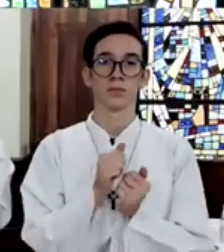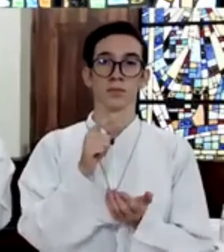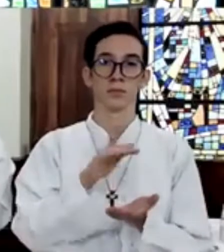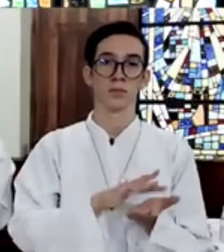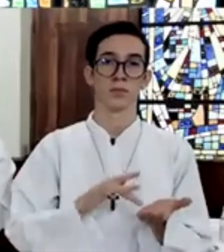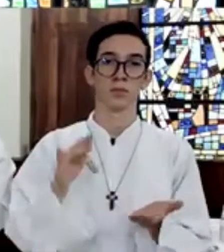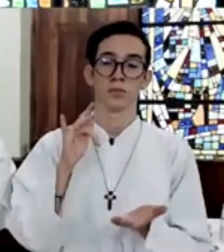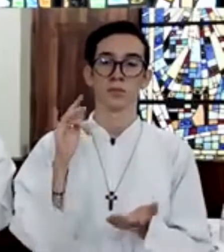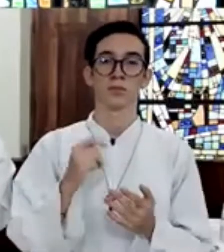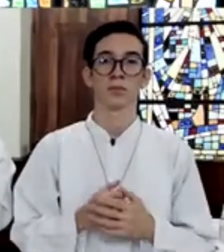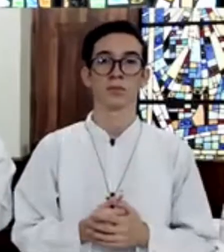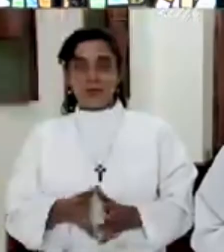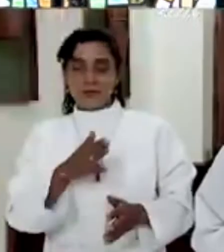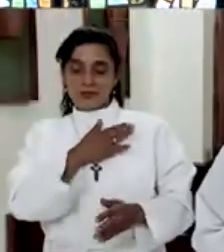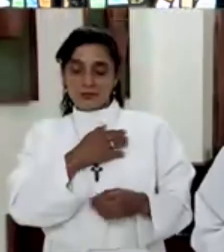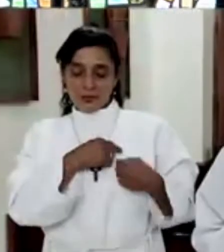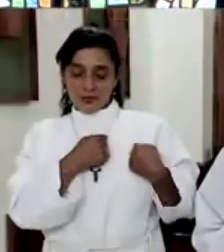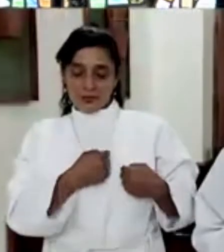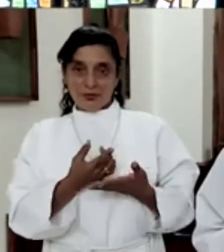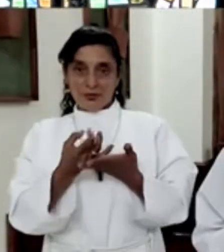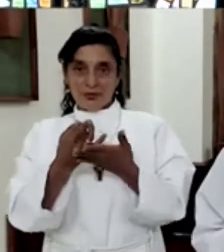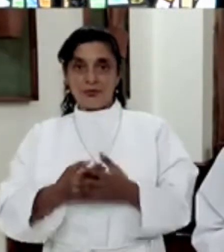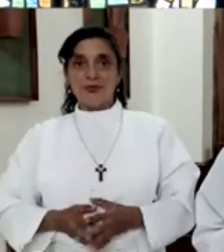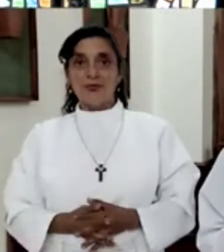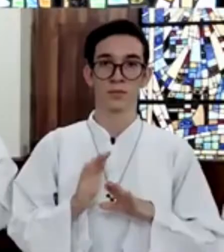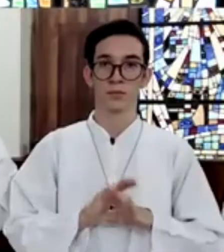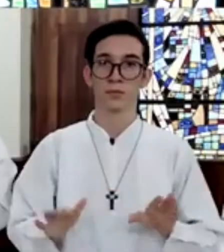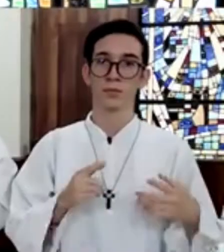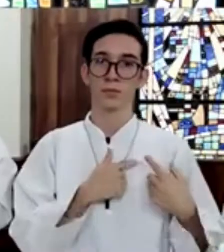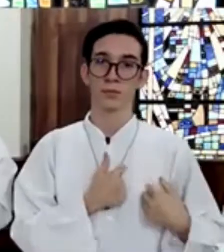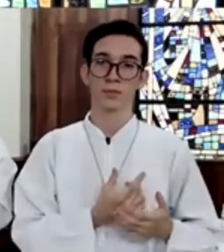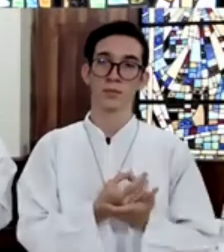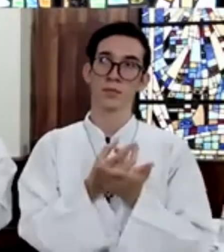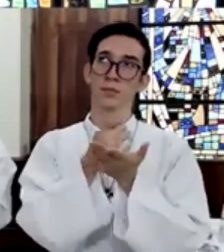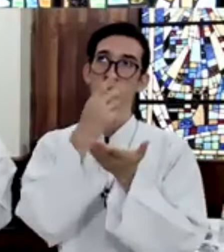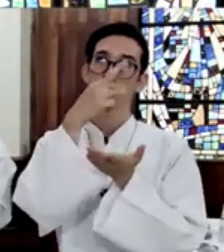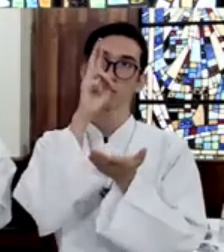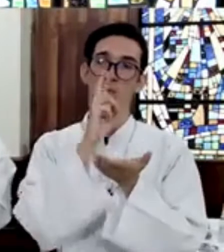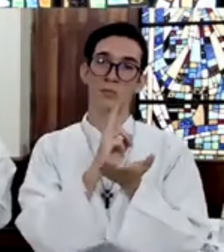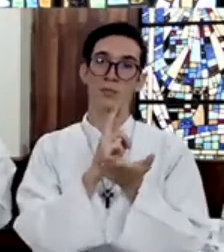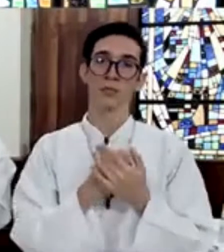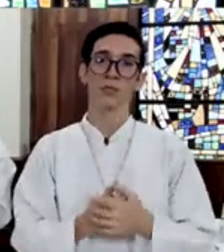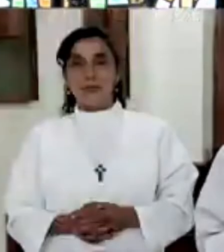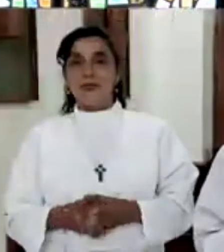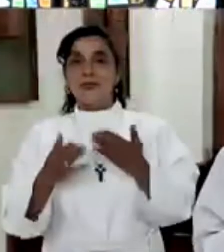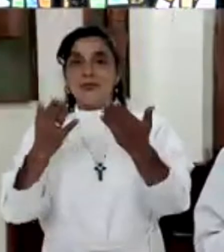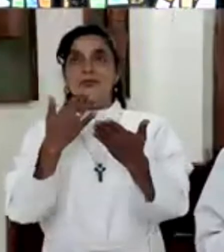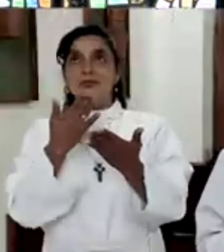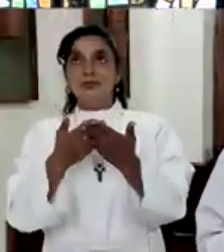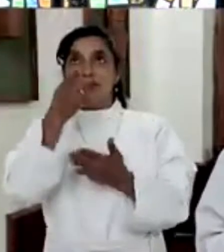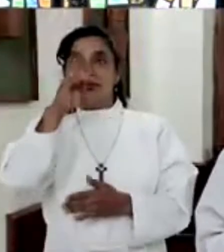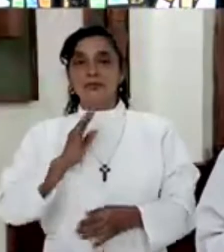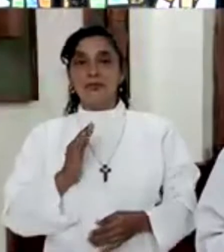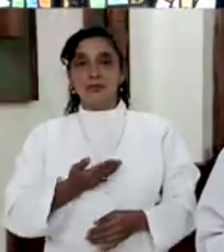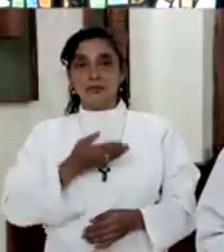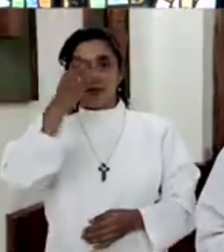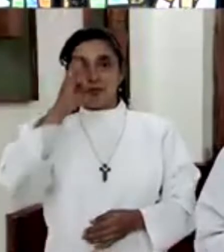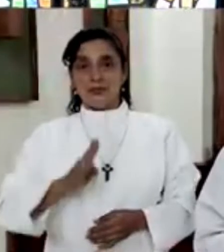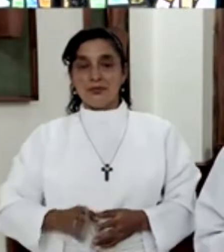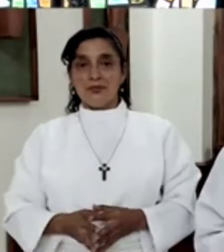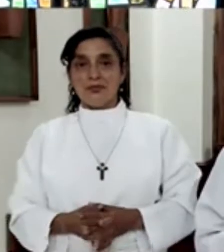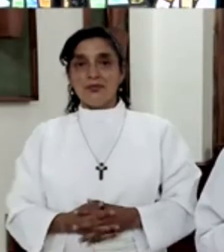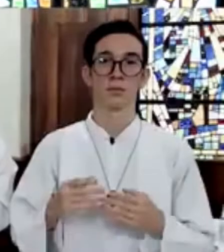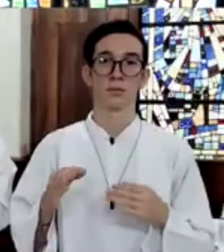con tu espíritu. Levantemos el corazón. Lo tenemos levantados hacia el Señor. Demos gracias al Señor